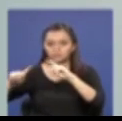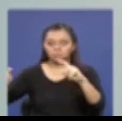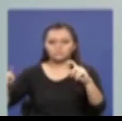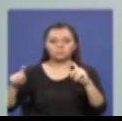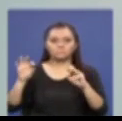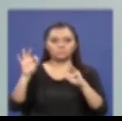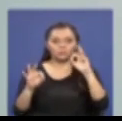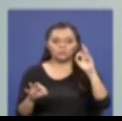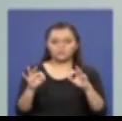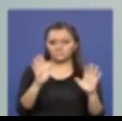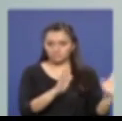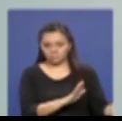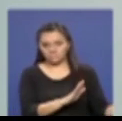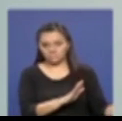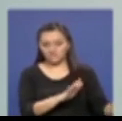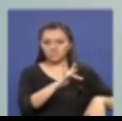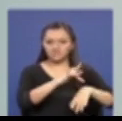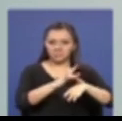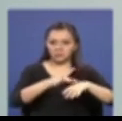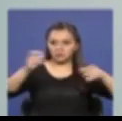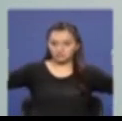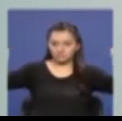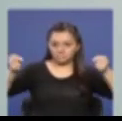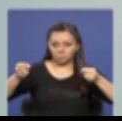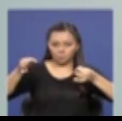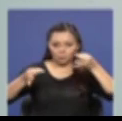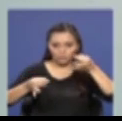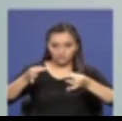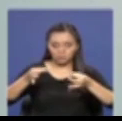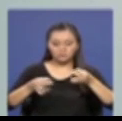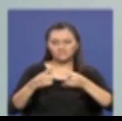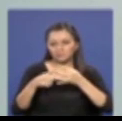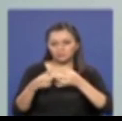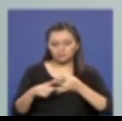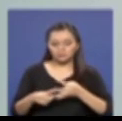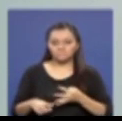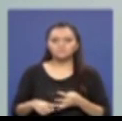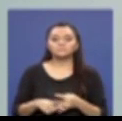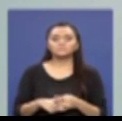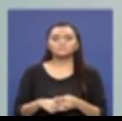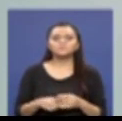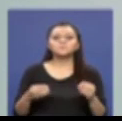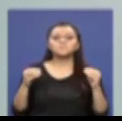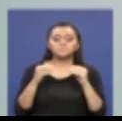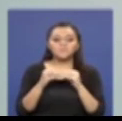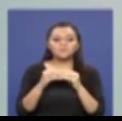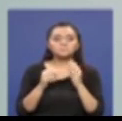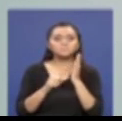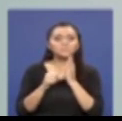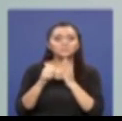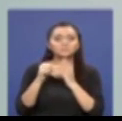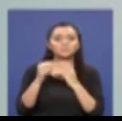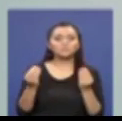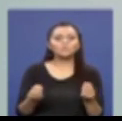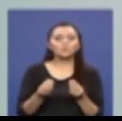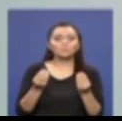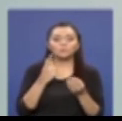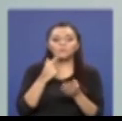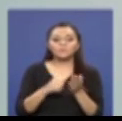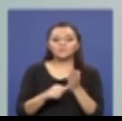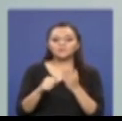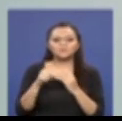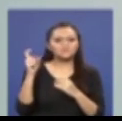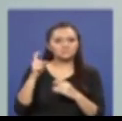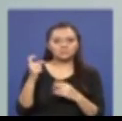Acciones judiciales propiamente dichas, audiencias, juicios. Y en asistencias ministeriales, insisto, aquí se requiere